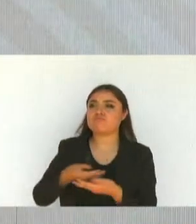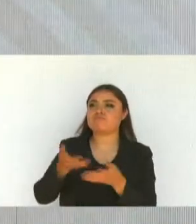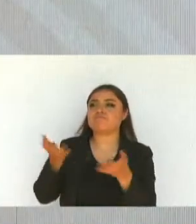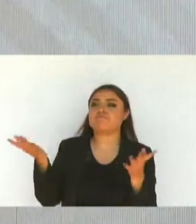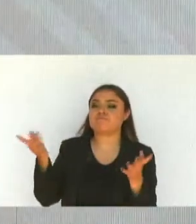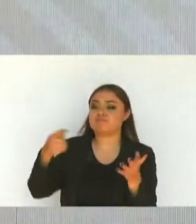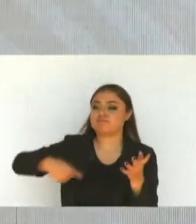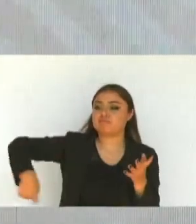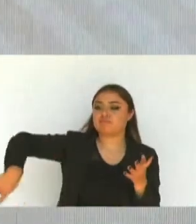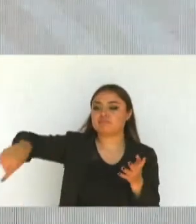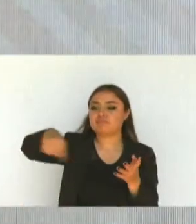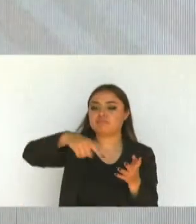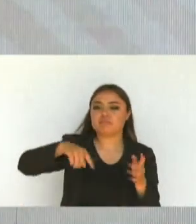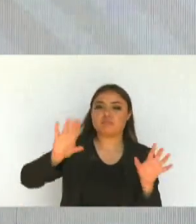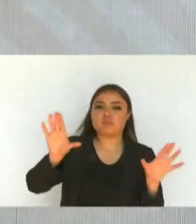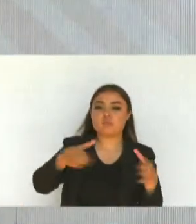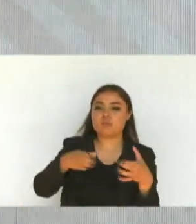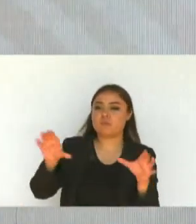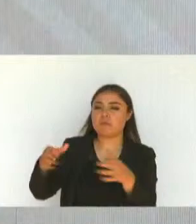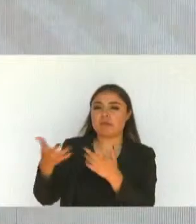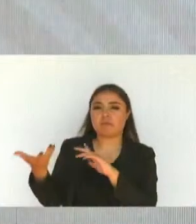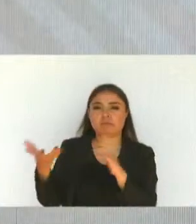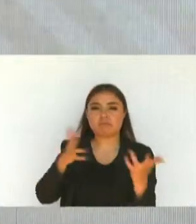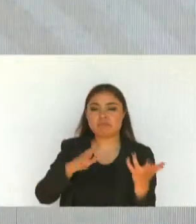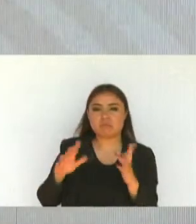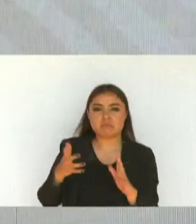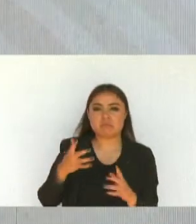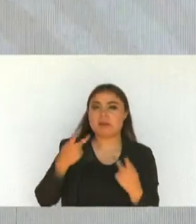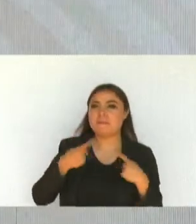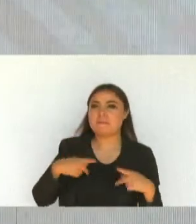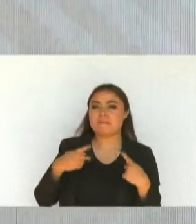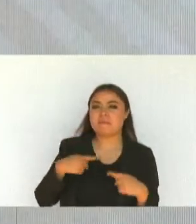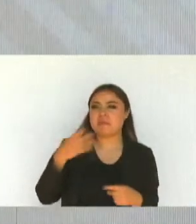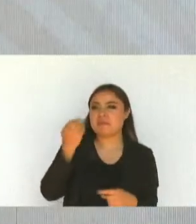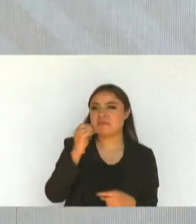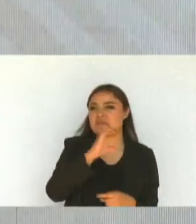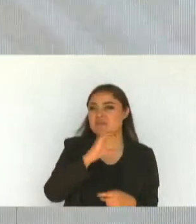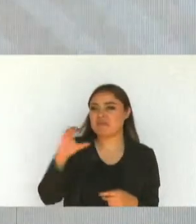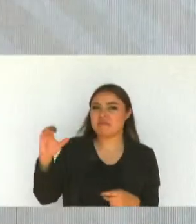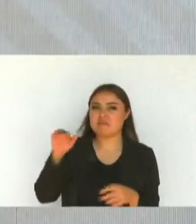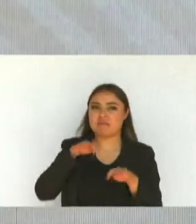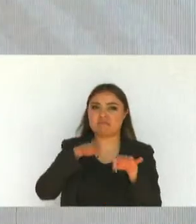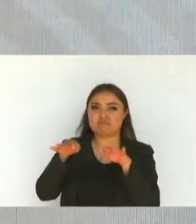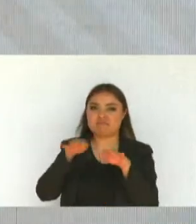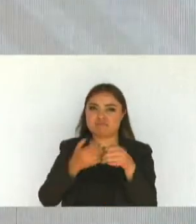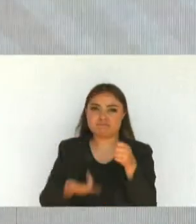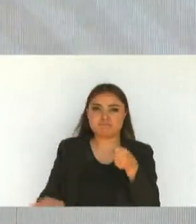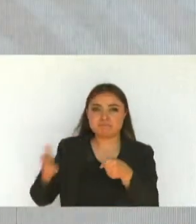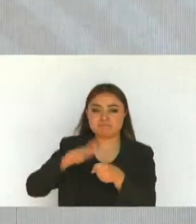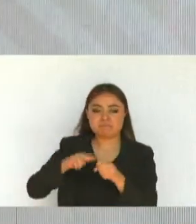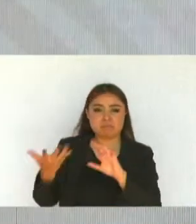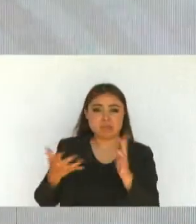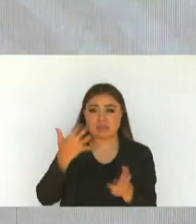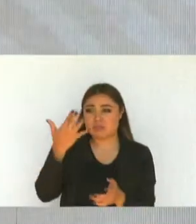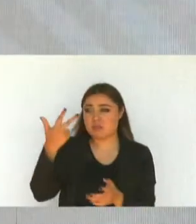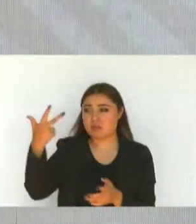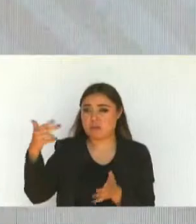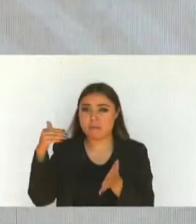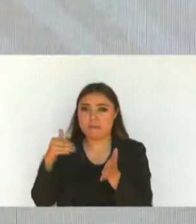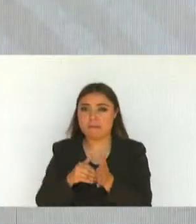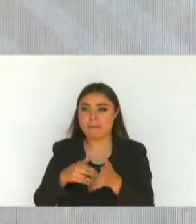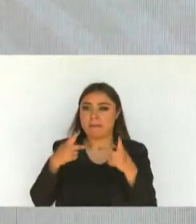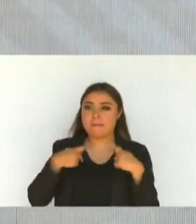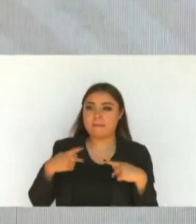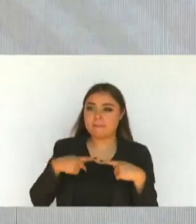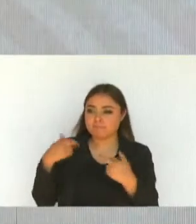comunidades más de 900 profesionales de la salud. Se realizaron más de 58 mil consultas en